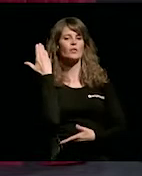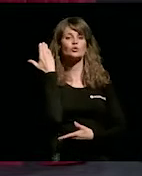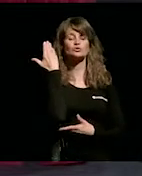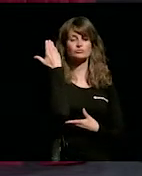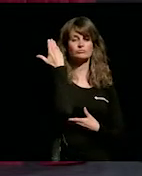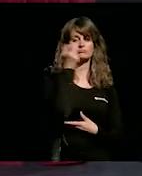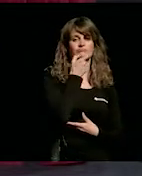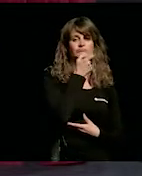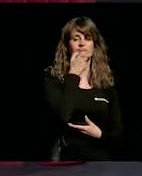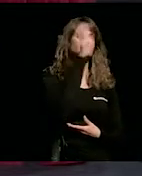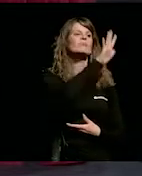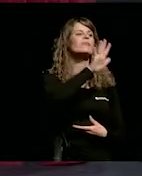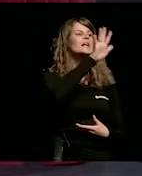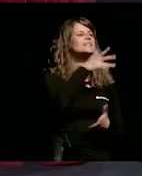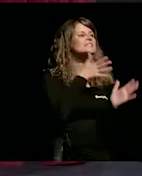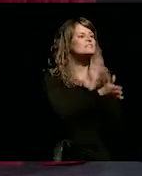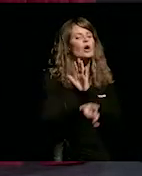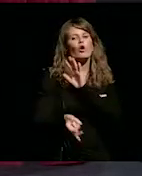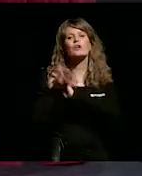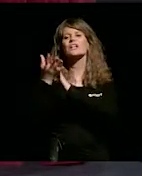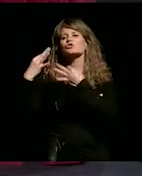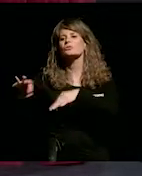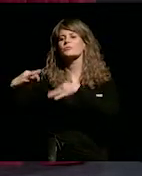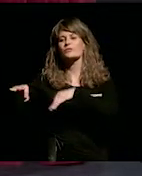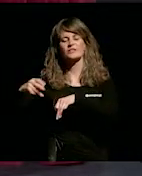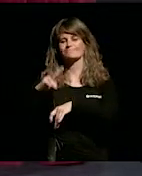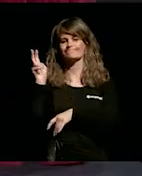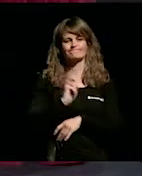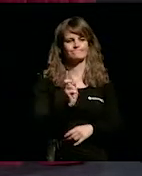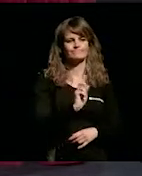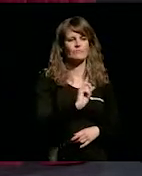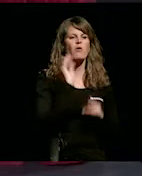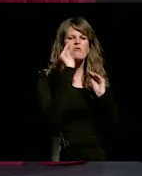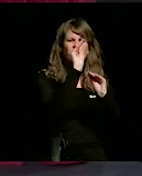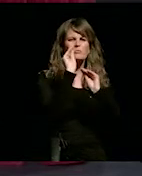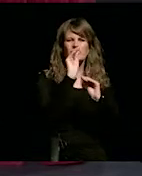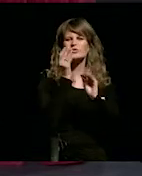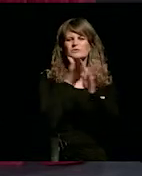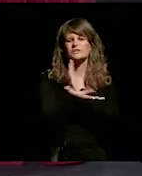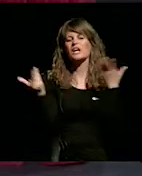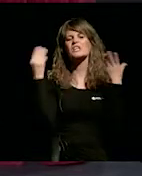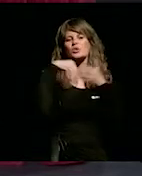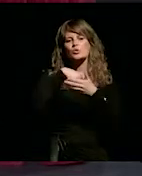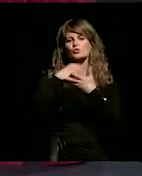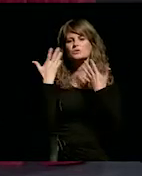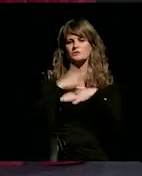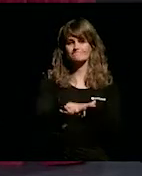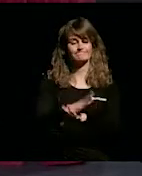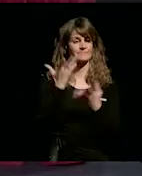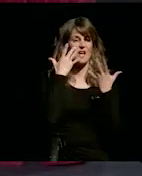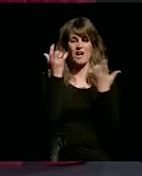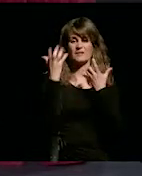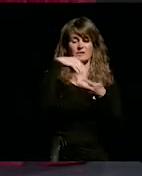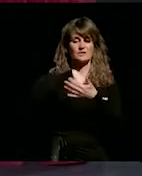de orígenes convencionales. Su formación no ha sido inclusiva hasta ahora y las artes no